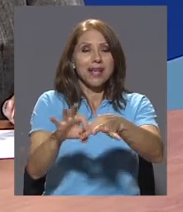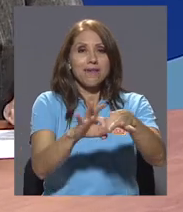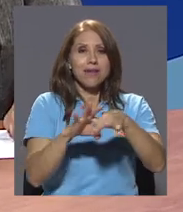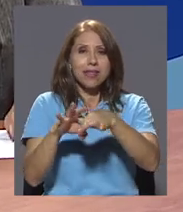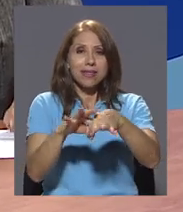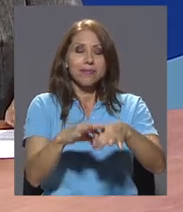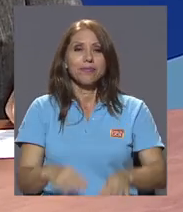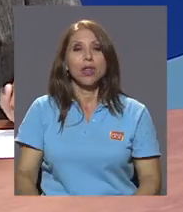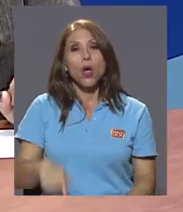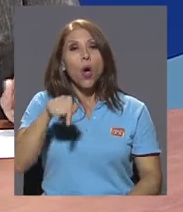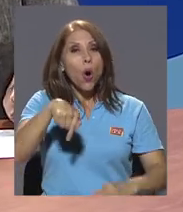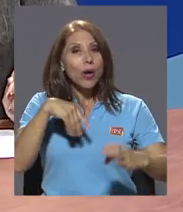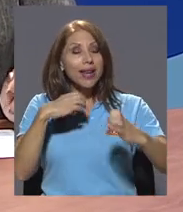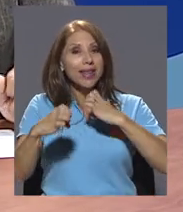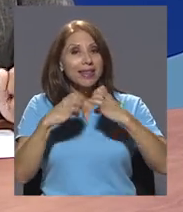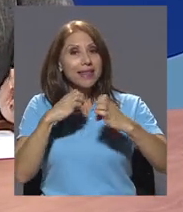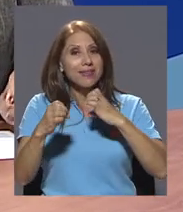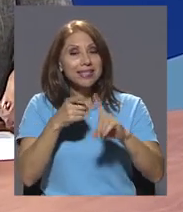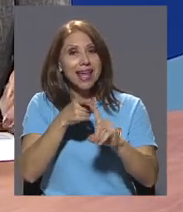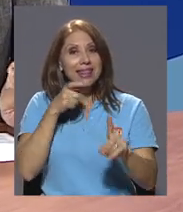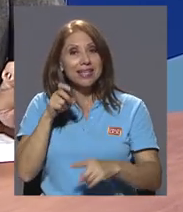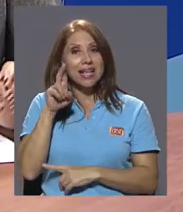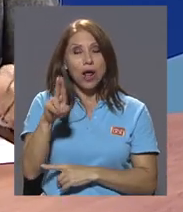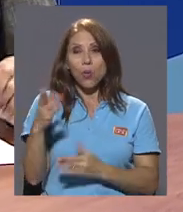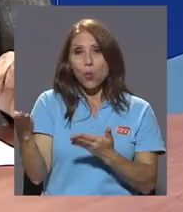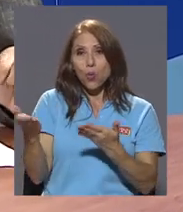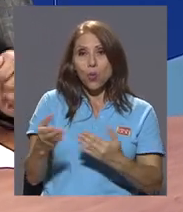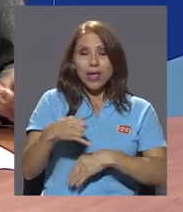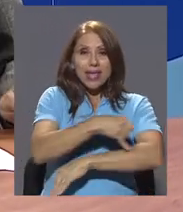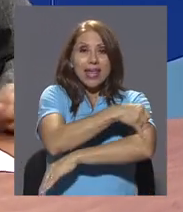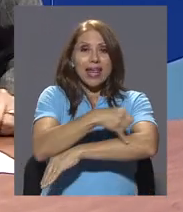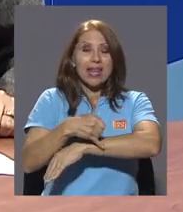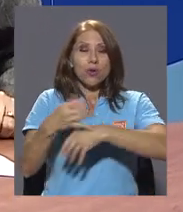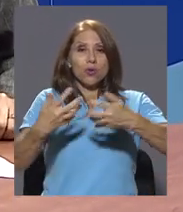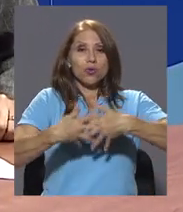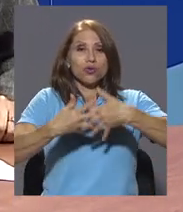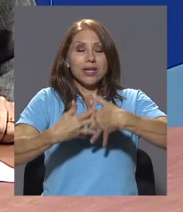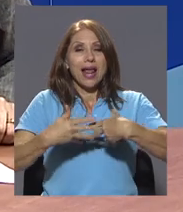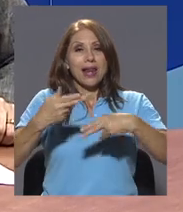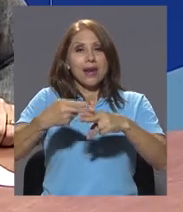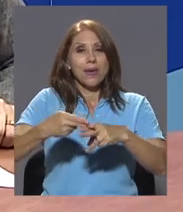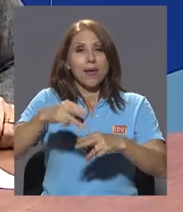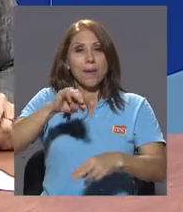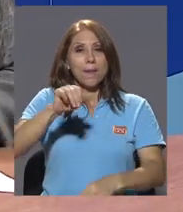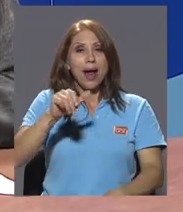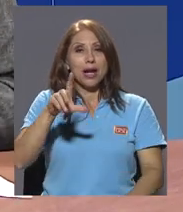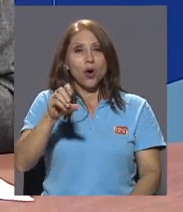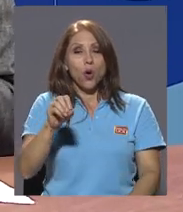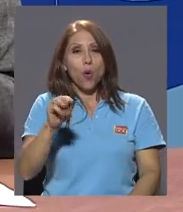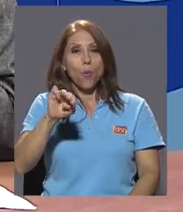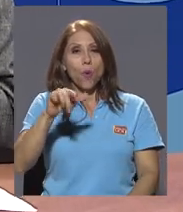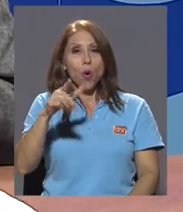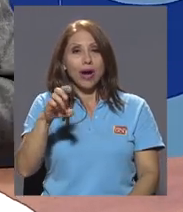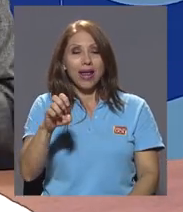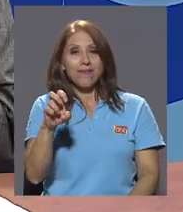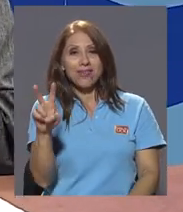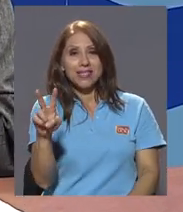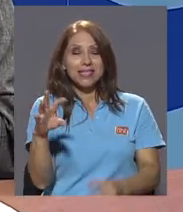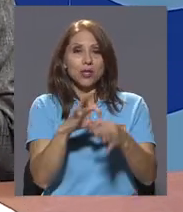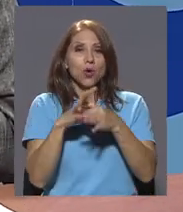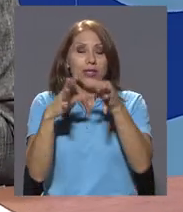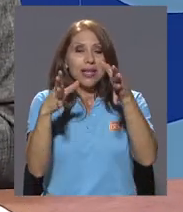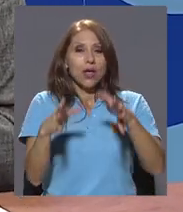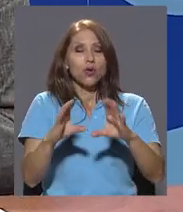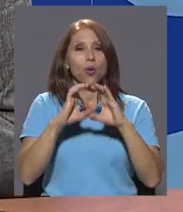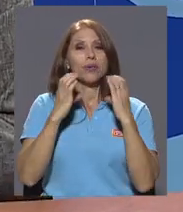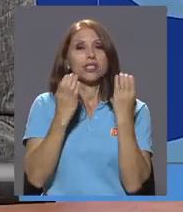hoy en la entrevista de fondo en desde algunos acompaña el ingeniero industrial marco monje vilchis quien es el coordinador de la comisión de gobierno